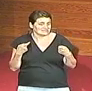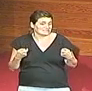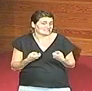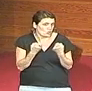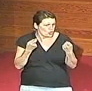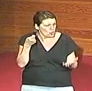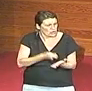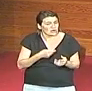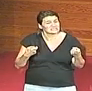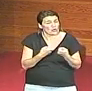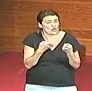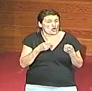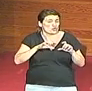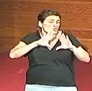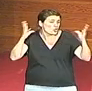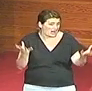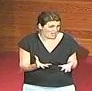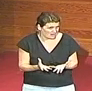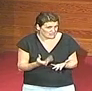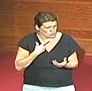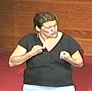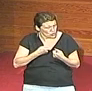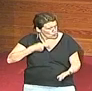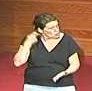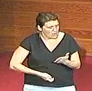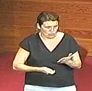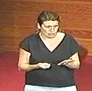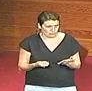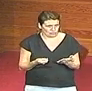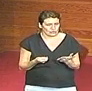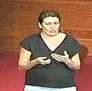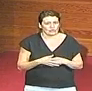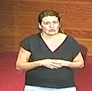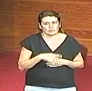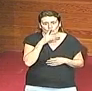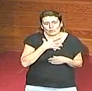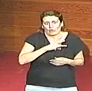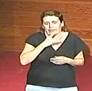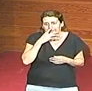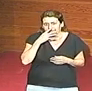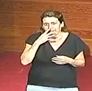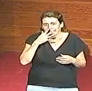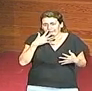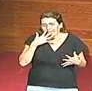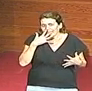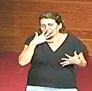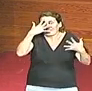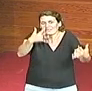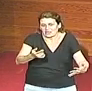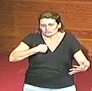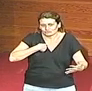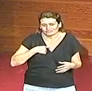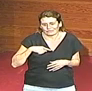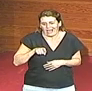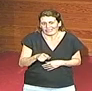más caro, no es un seguro normal. Pero es que claro, se me ha reventado la central. Es que a lo mejor dentro de 10 años me sale un tumor, ¿no? Esto